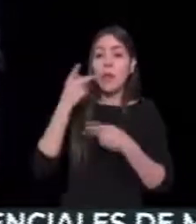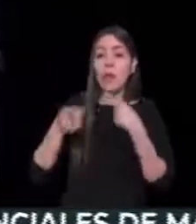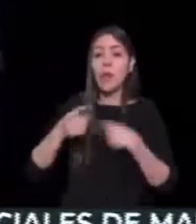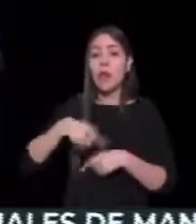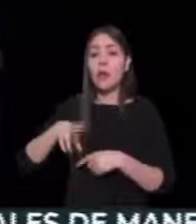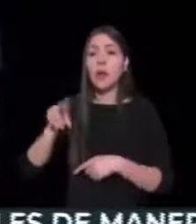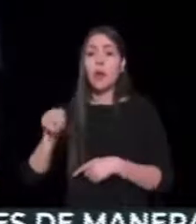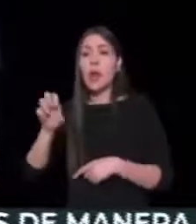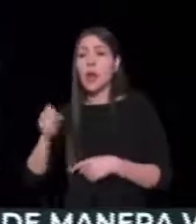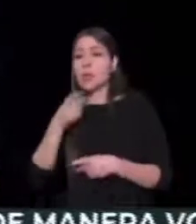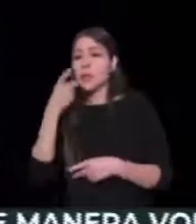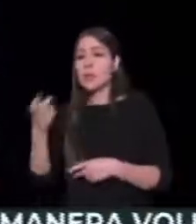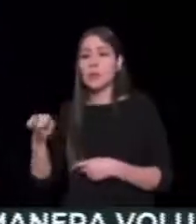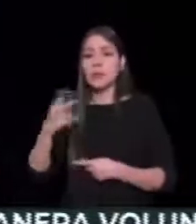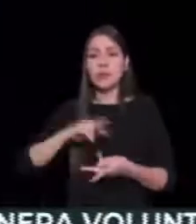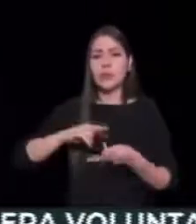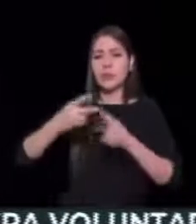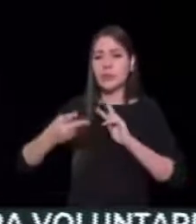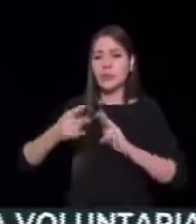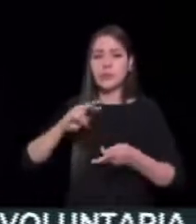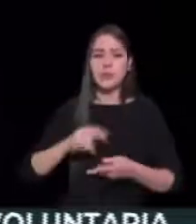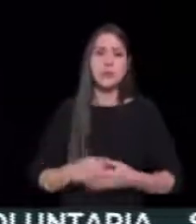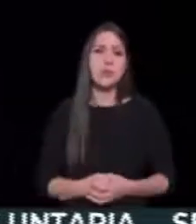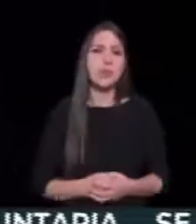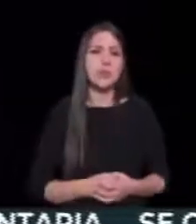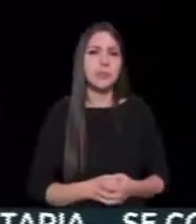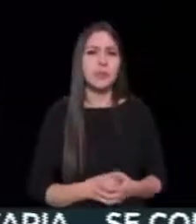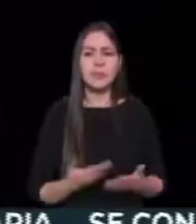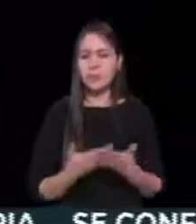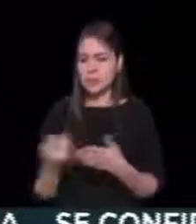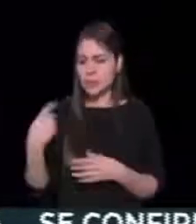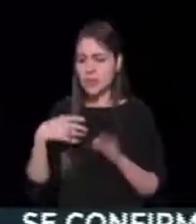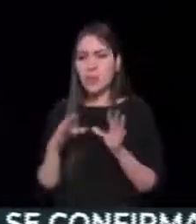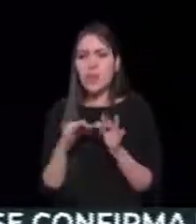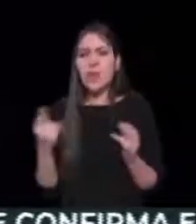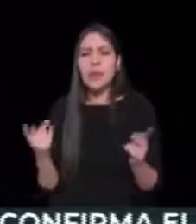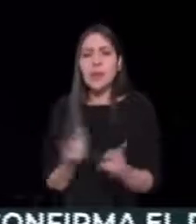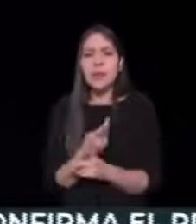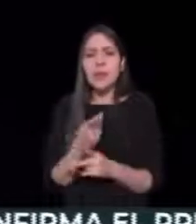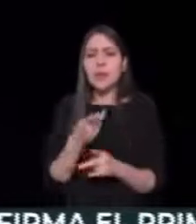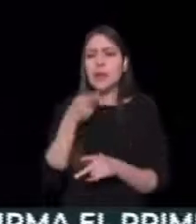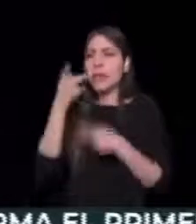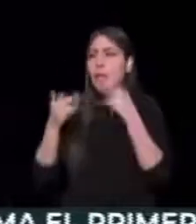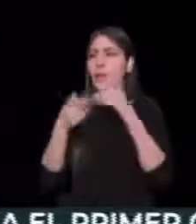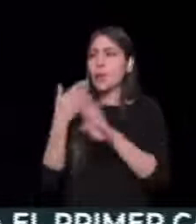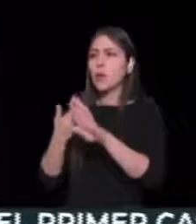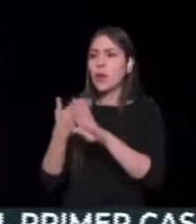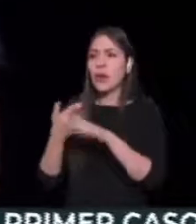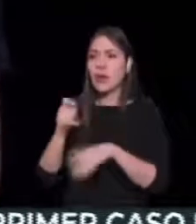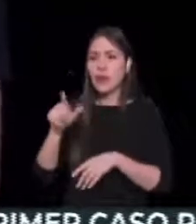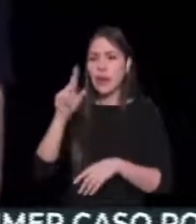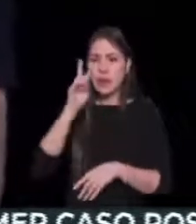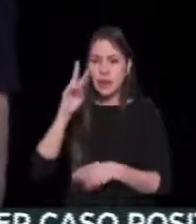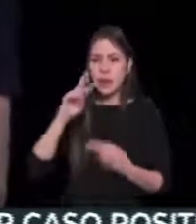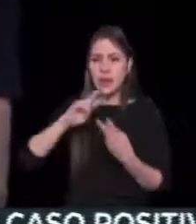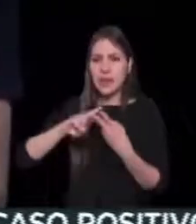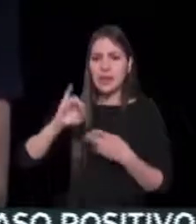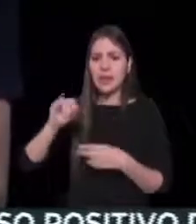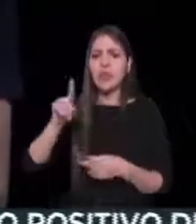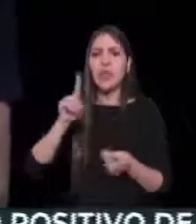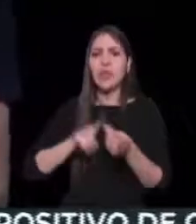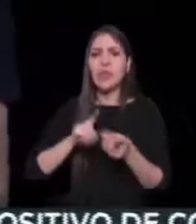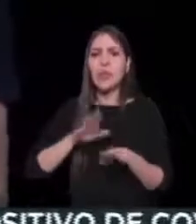dijeron lo que no dijeron. Pero a ver, Alberto, cuéntanos un poquito sobre toda esta campaña en contra del doctor López-Gatell. Ya vimos cuáles eran los hashtags, pero ¿dónde es que